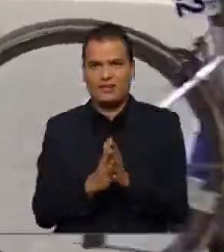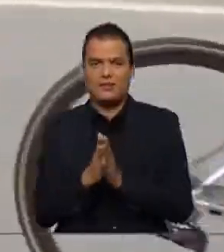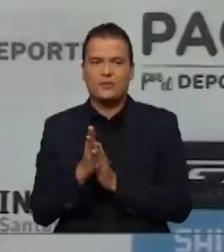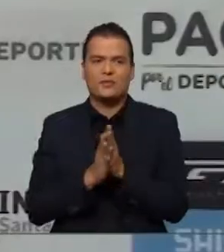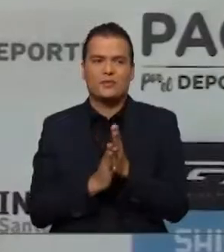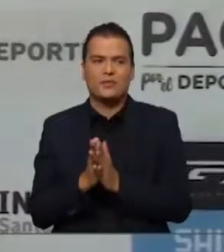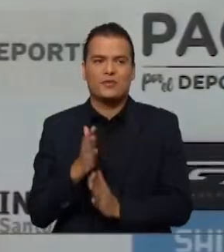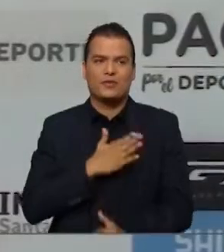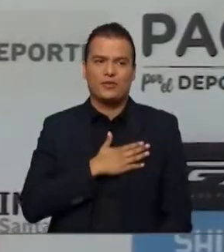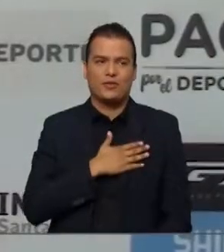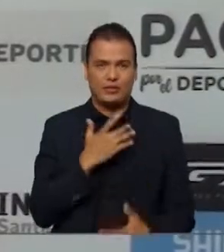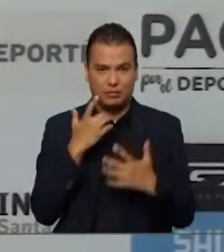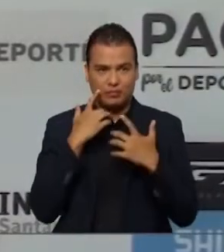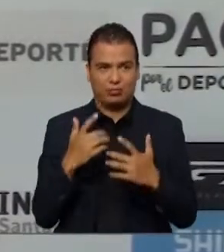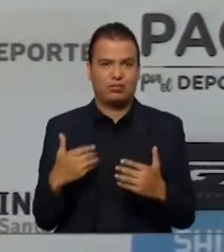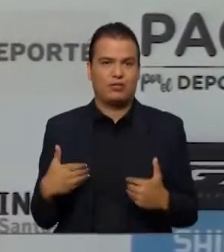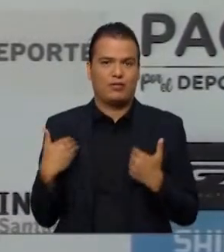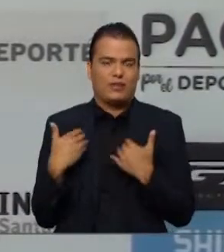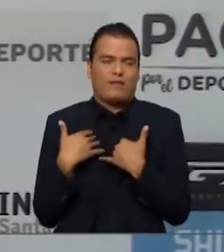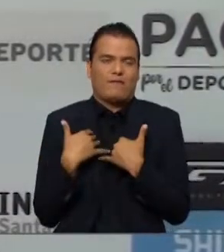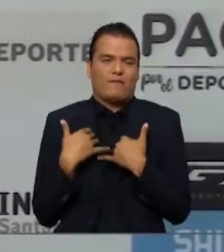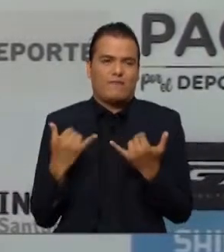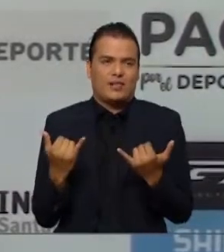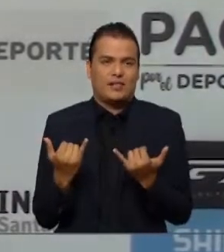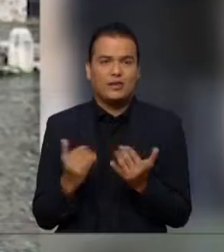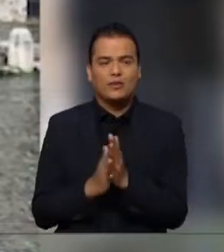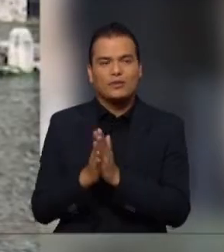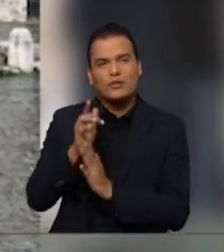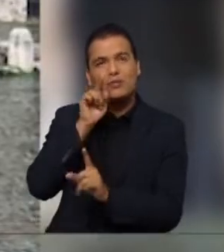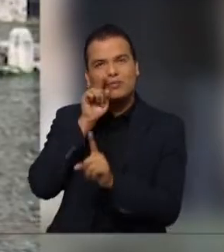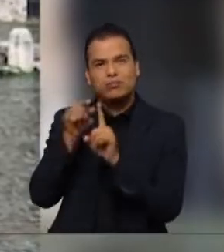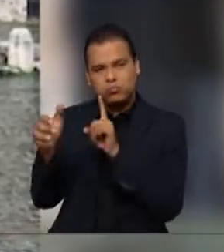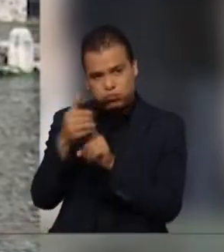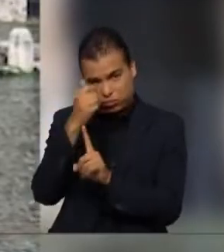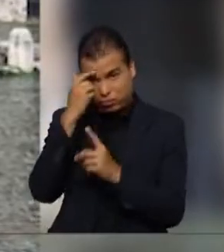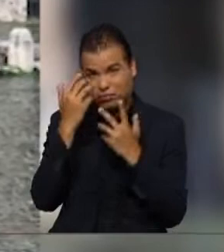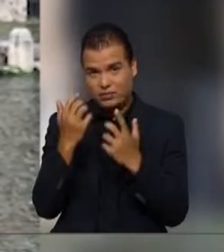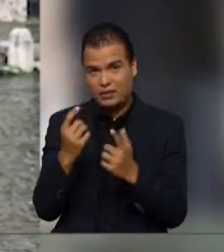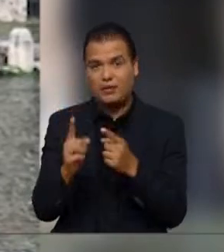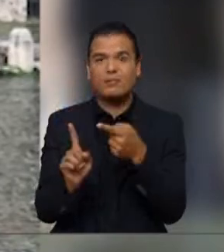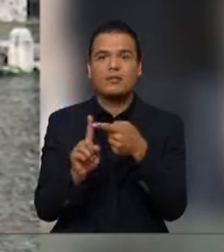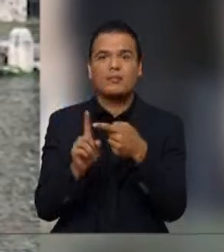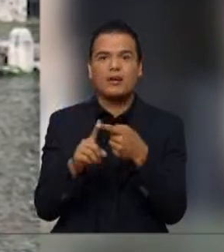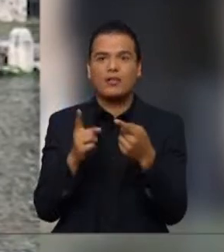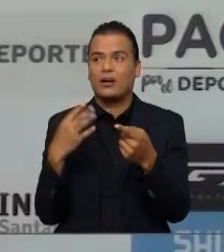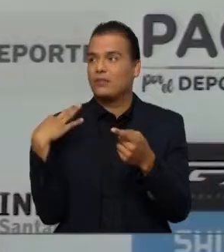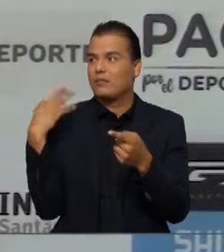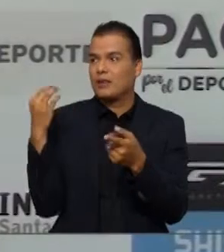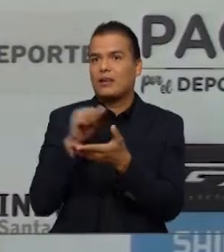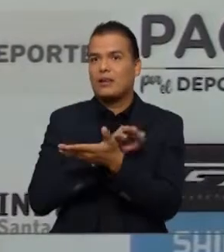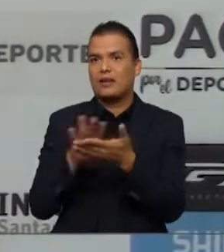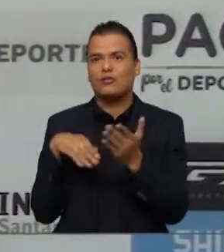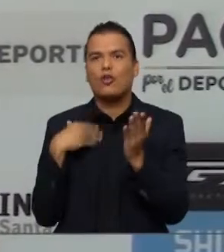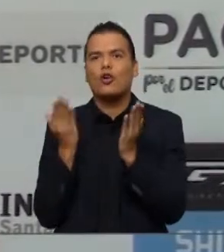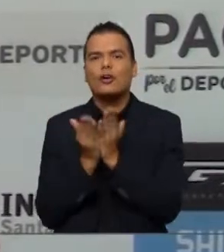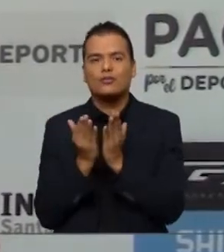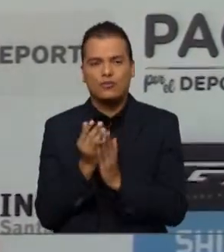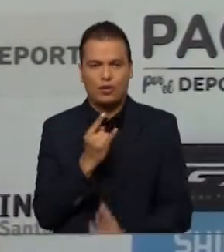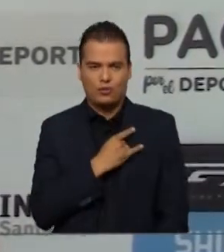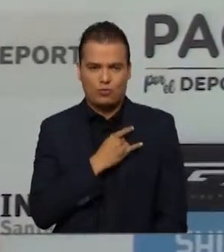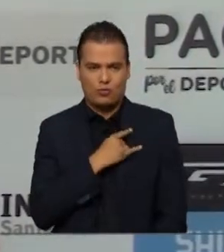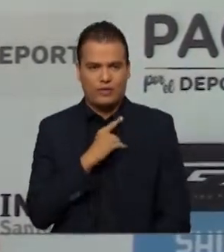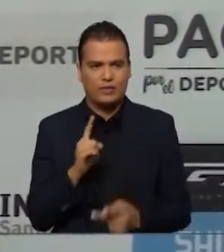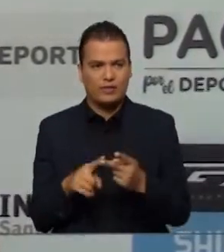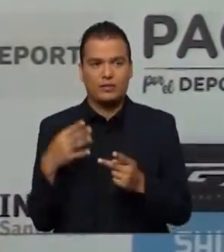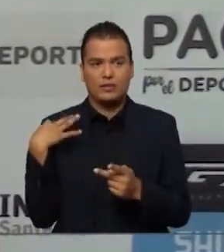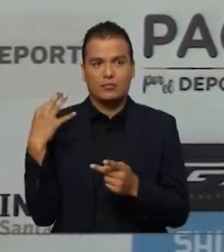bastante, me hace muy feliz poder cumplir mis dos sueños, el cual era tener una beca para poder estudiar y también ir a